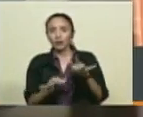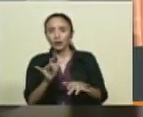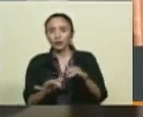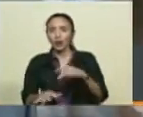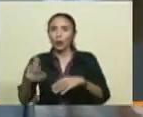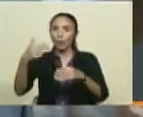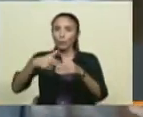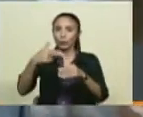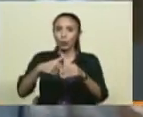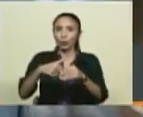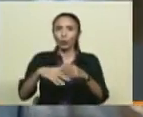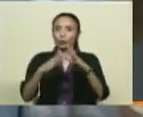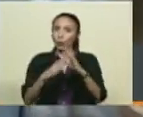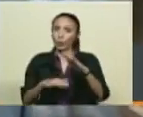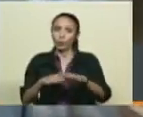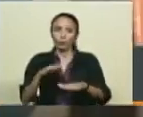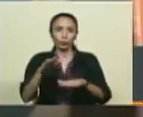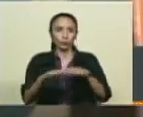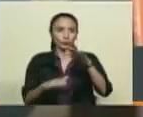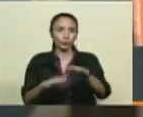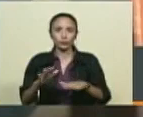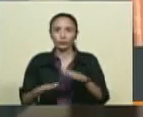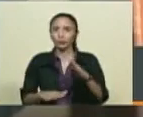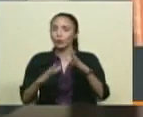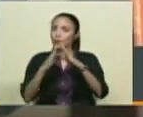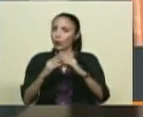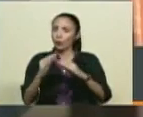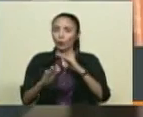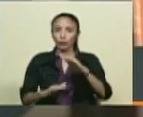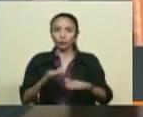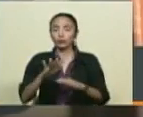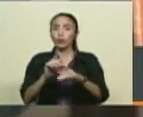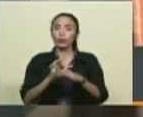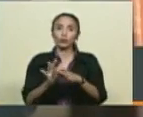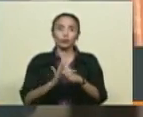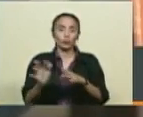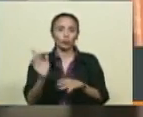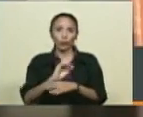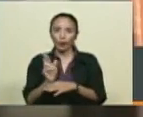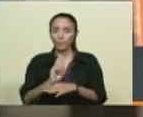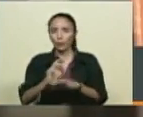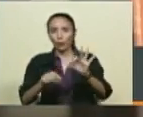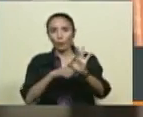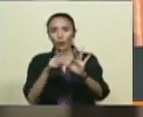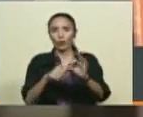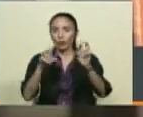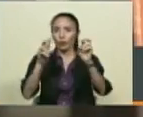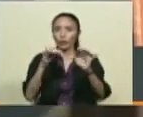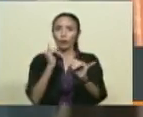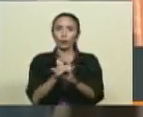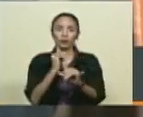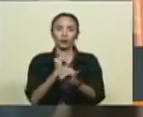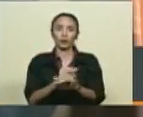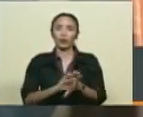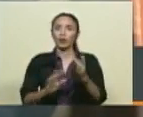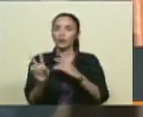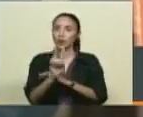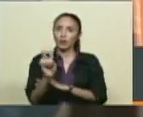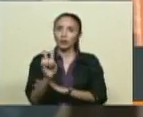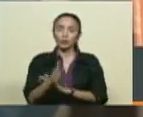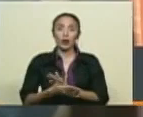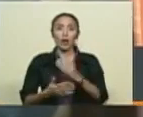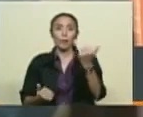todos los pasos, uno por uno, de la puesta en funcionamiento del petro criptomoneda venezolana